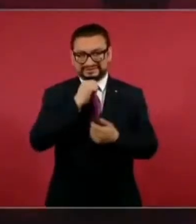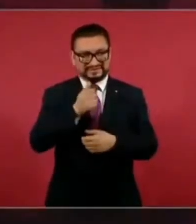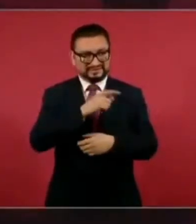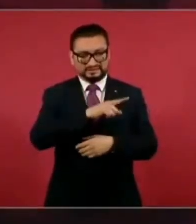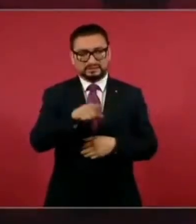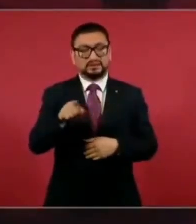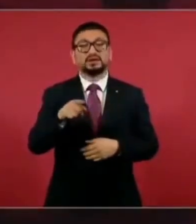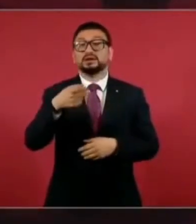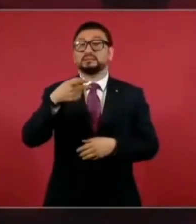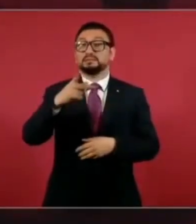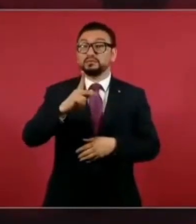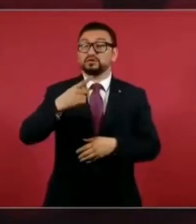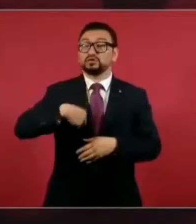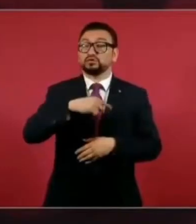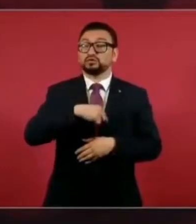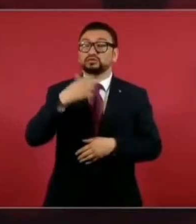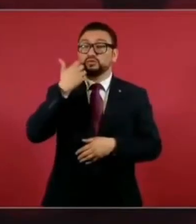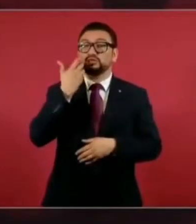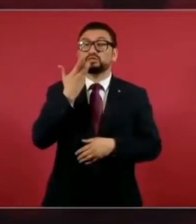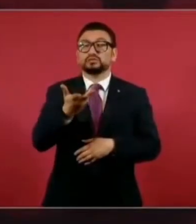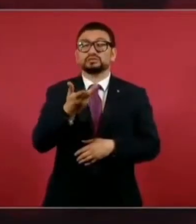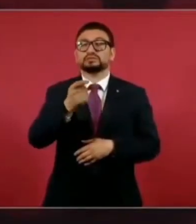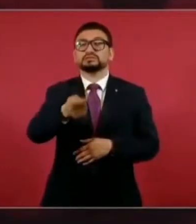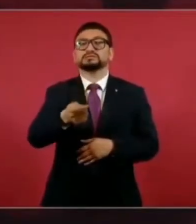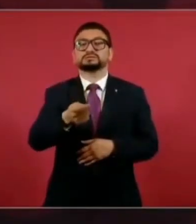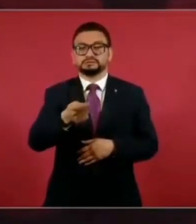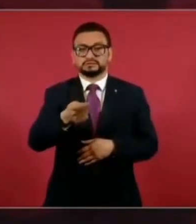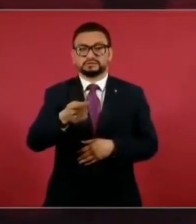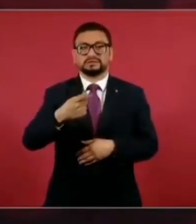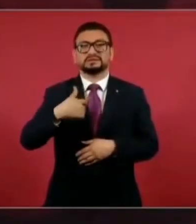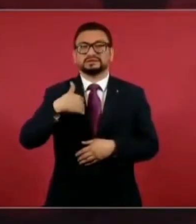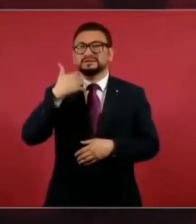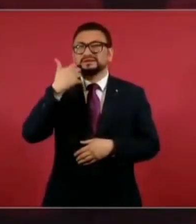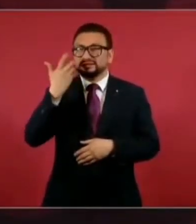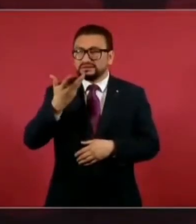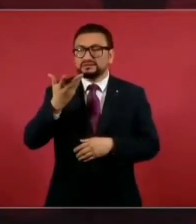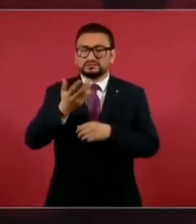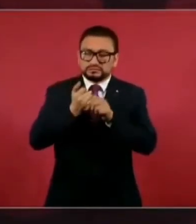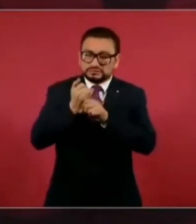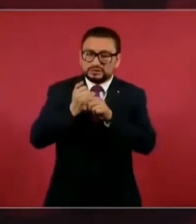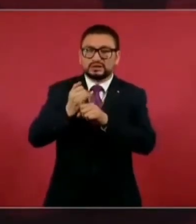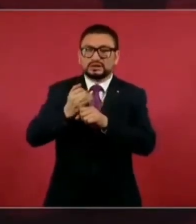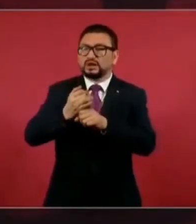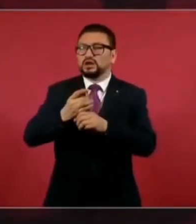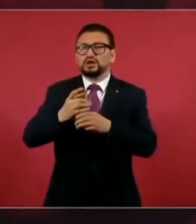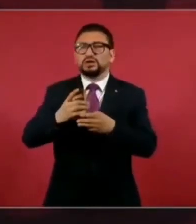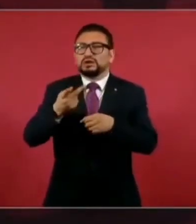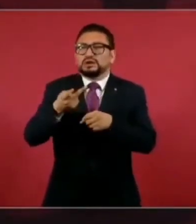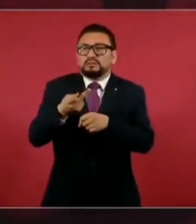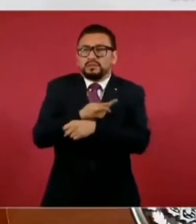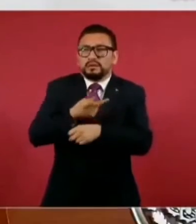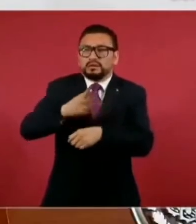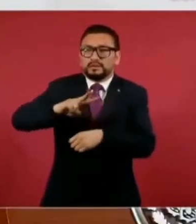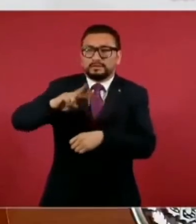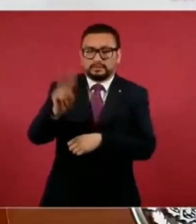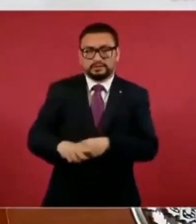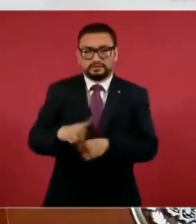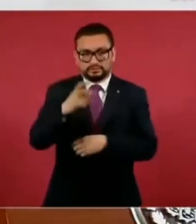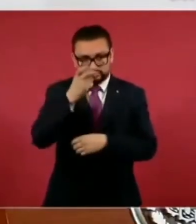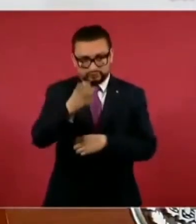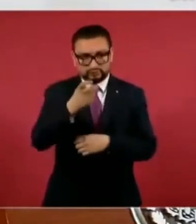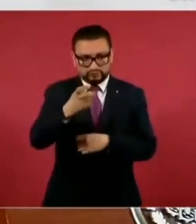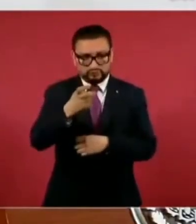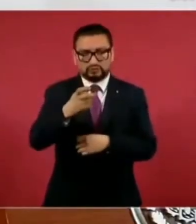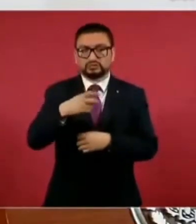pero lo que queremos es llegar a la verdad, y eso es lo que le vamos a comunicar a